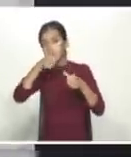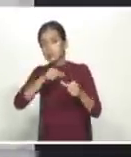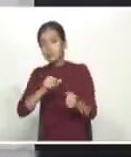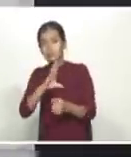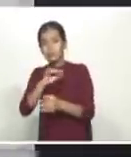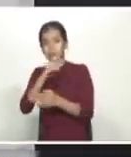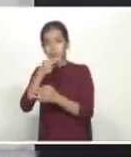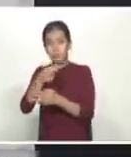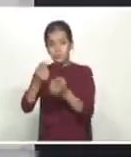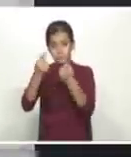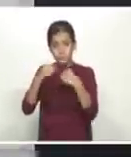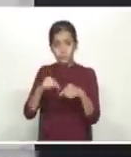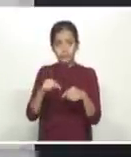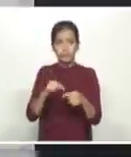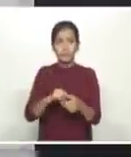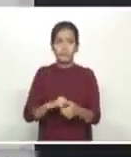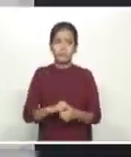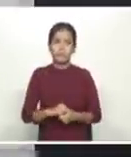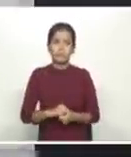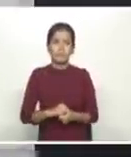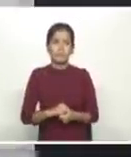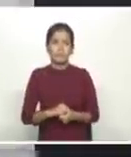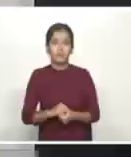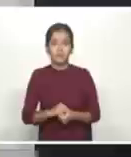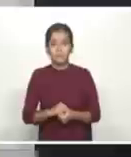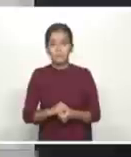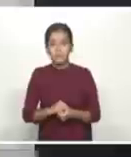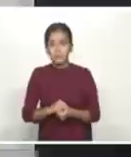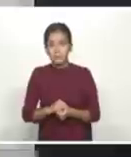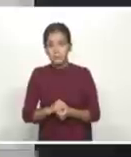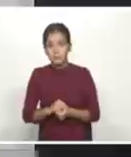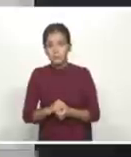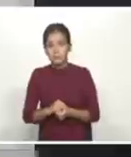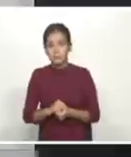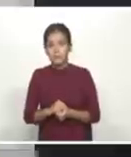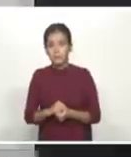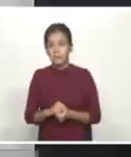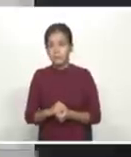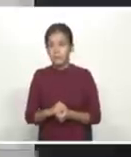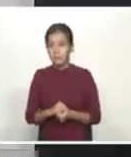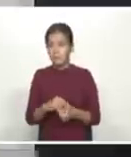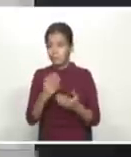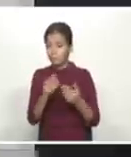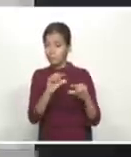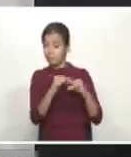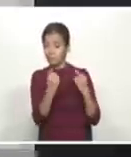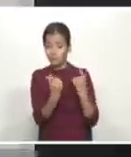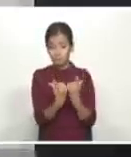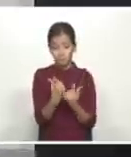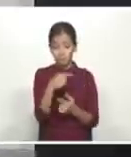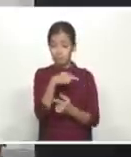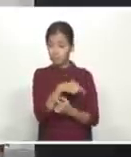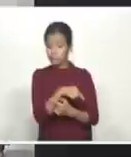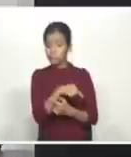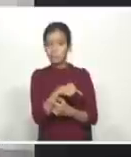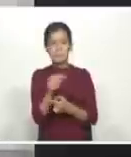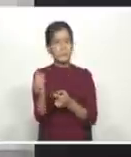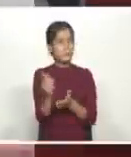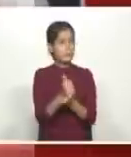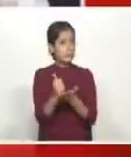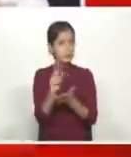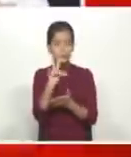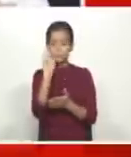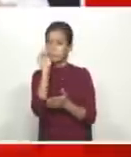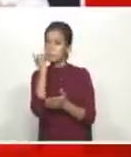Honduras que no quieren que venga la CICIG. ¿Quiénes son esas fuerzas oscuras que no quieren que venga la CICIG? Fuerzas oscuras externas al